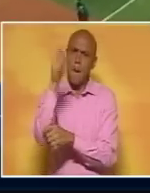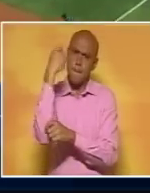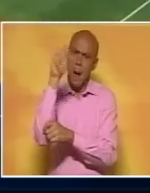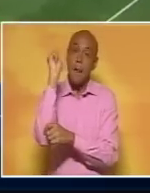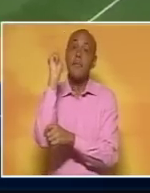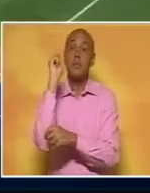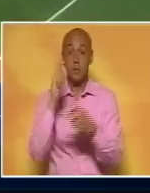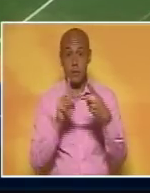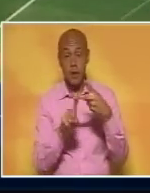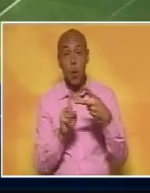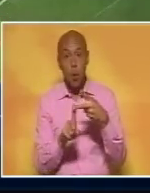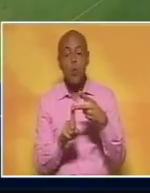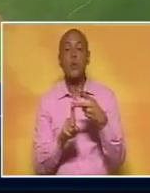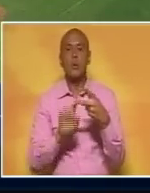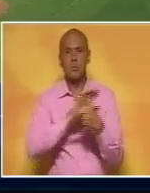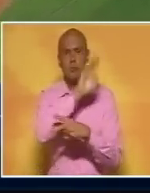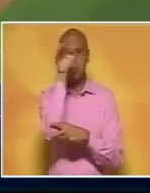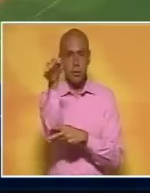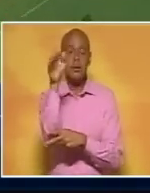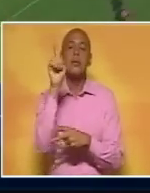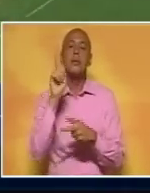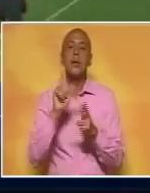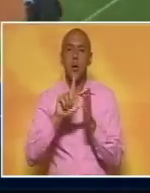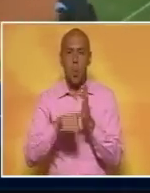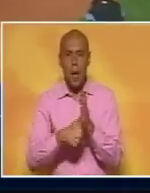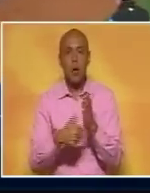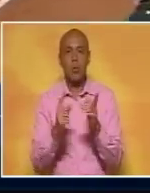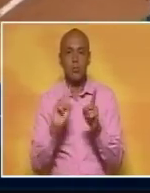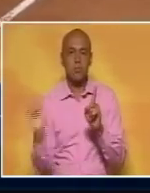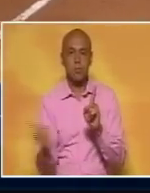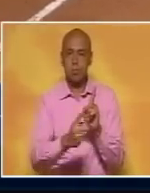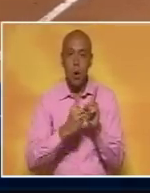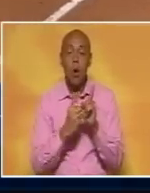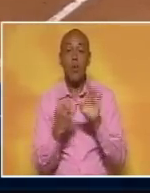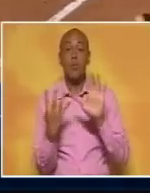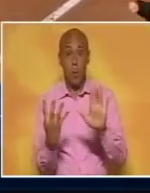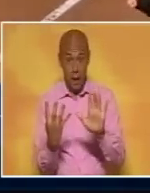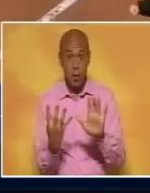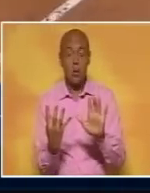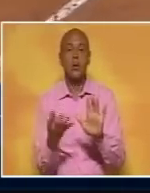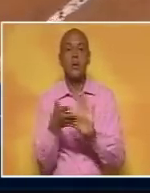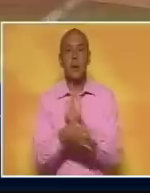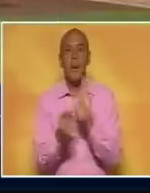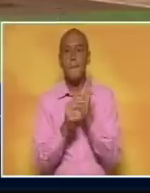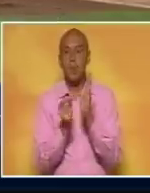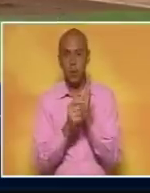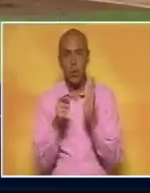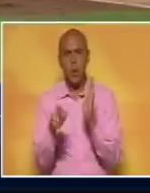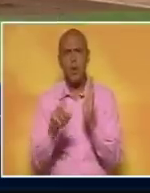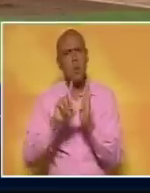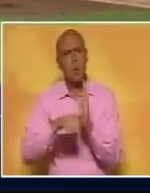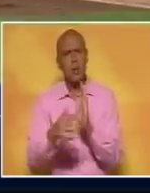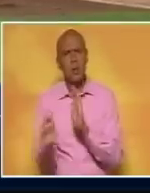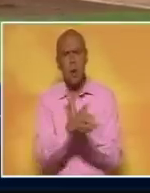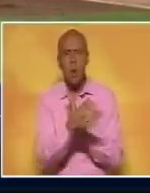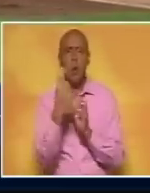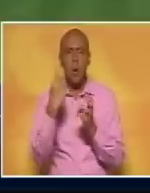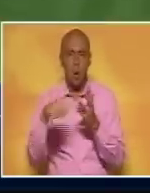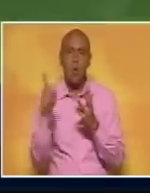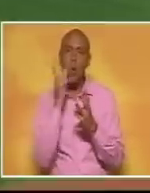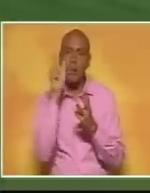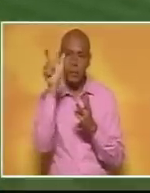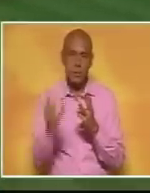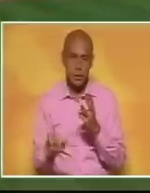séptimo y un sencillo en el noveno. Bateó de 4-3 con remolcada. Luis Arraez bateó de 4-2 y Marwin González